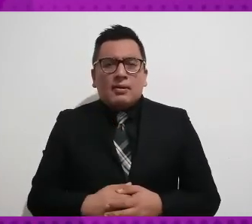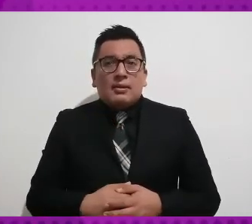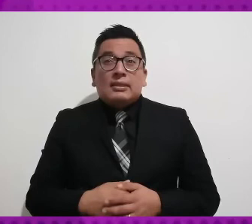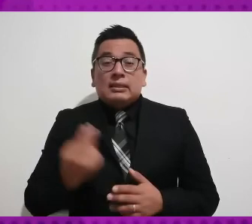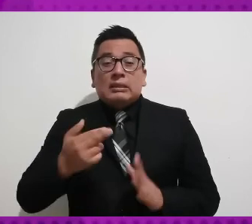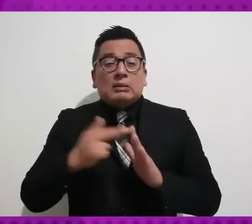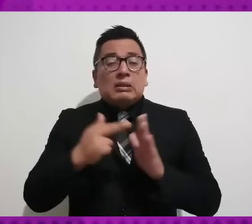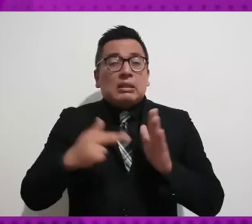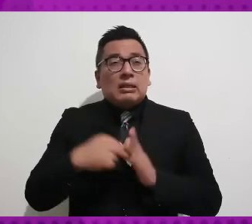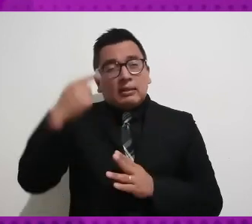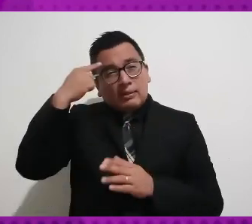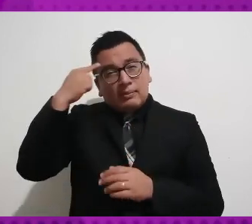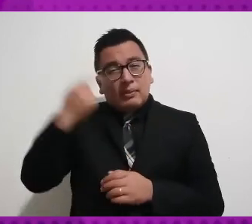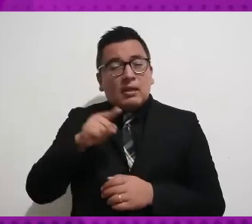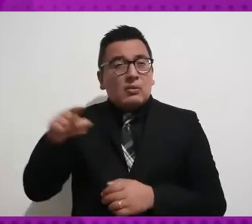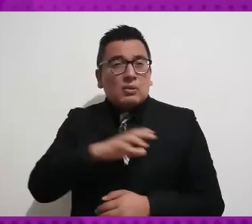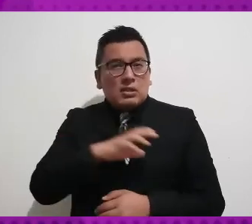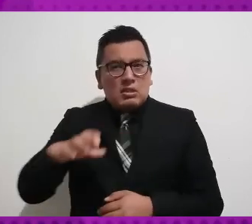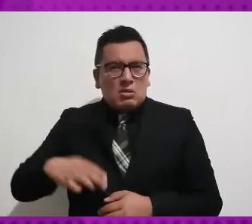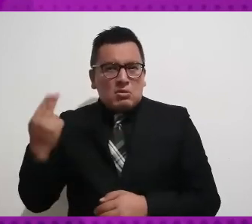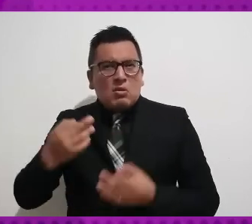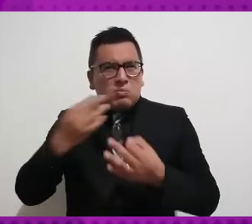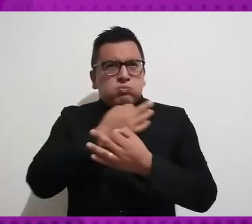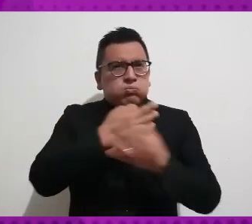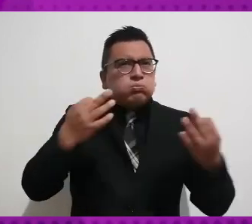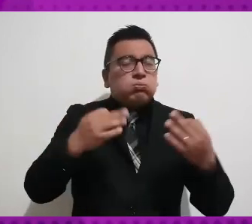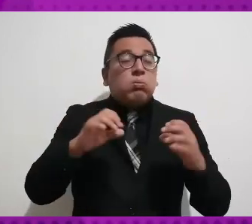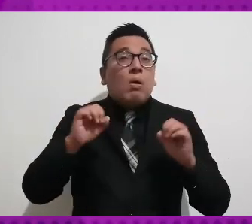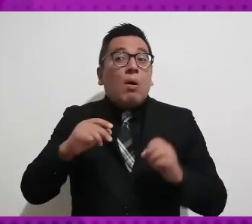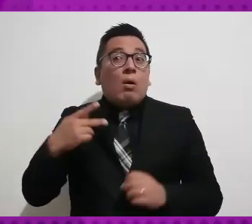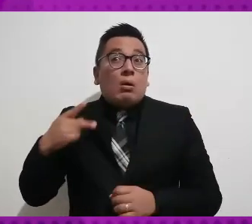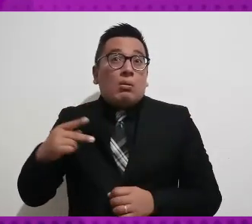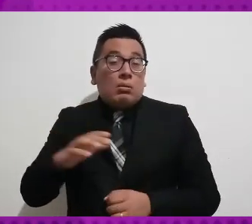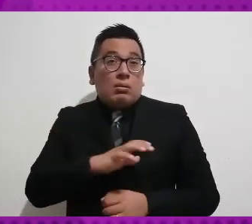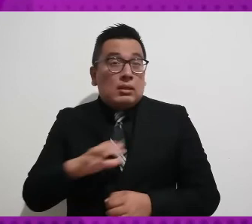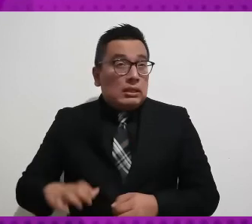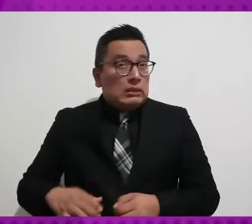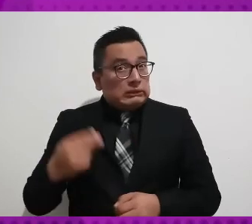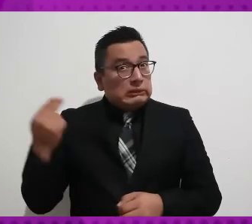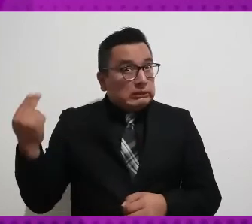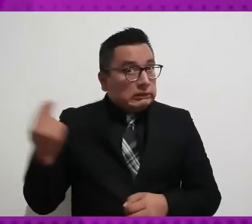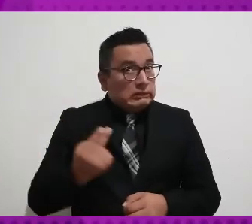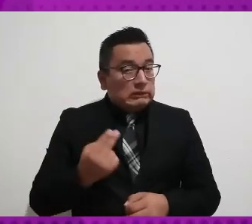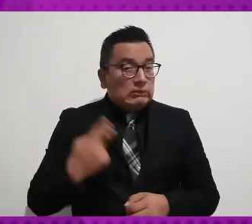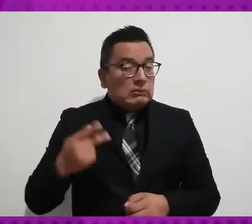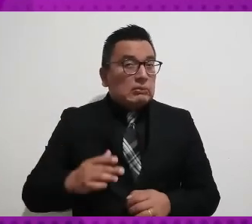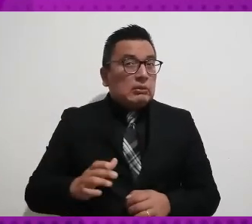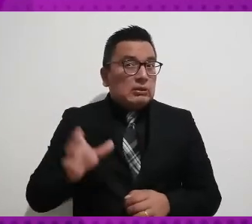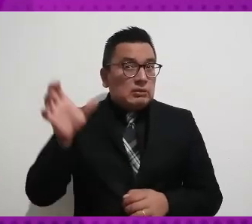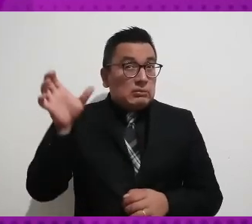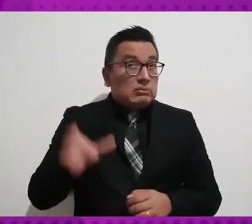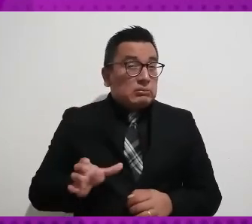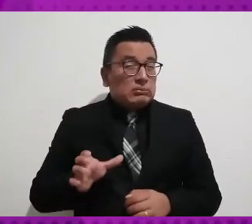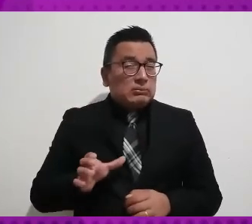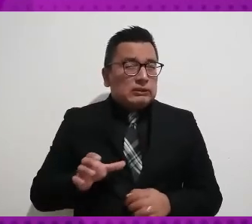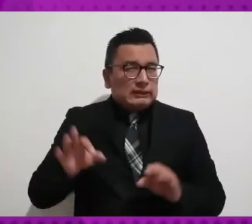presentar propuestas, a tener capacidad en quienes están postulados, y creo que pues básicamente es el origen